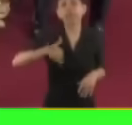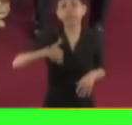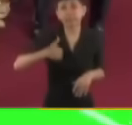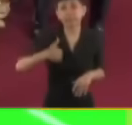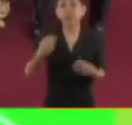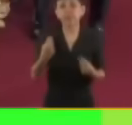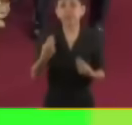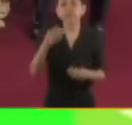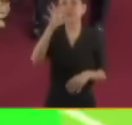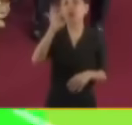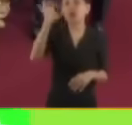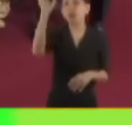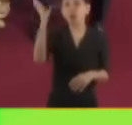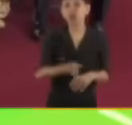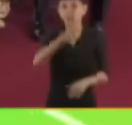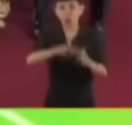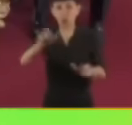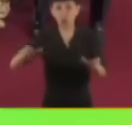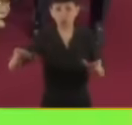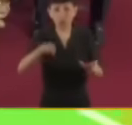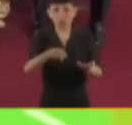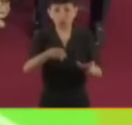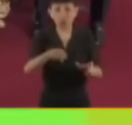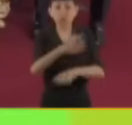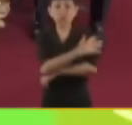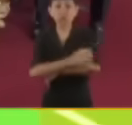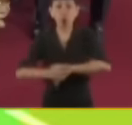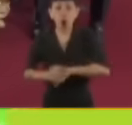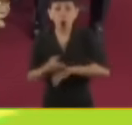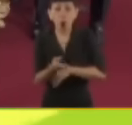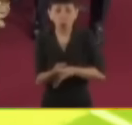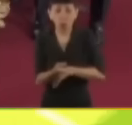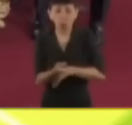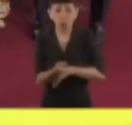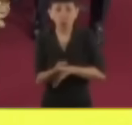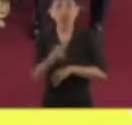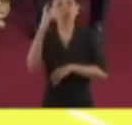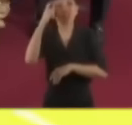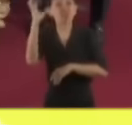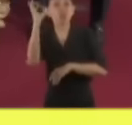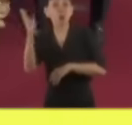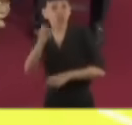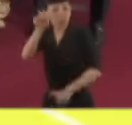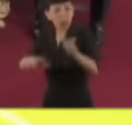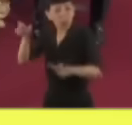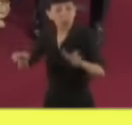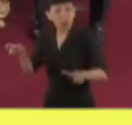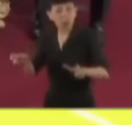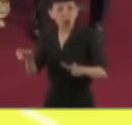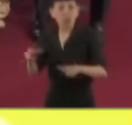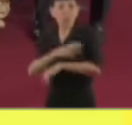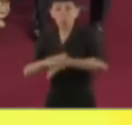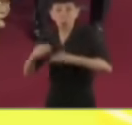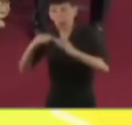forma parte de la regla de la democracia. Que no quieran al presidente está muy bueno, bien. Mirela hay que sincerarse, respondió. No me gusta el presidente y está muy bien. Está bien.